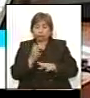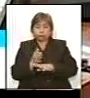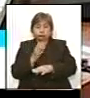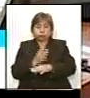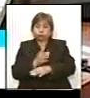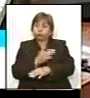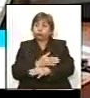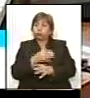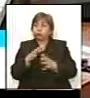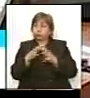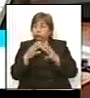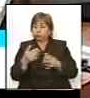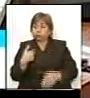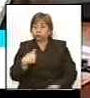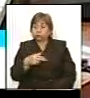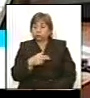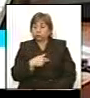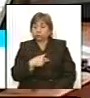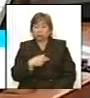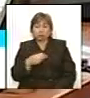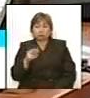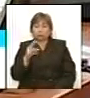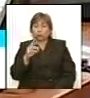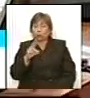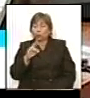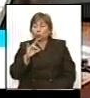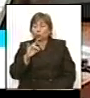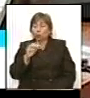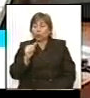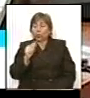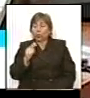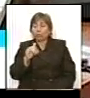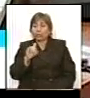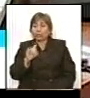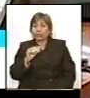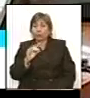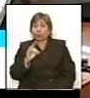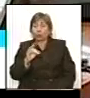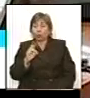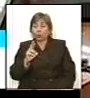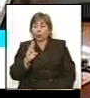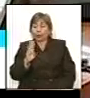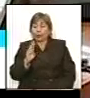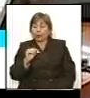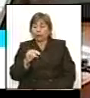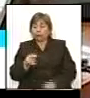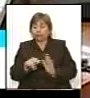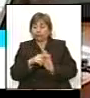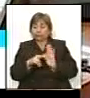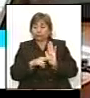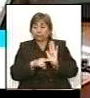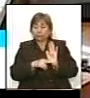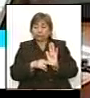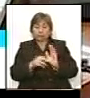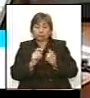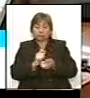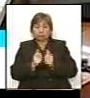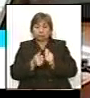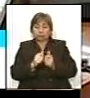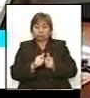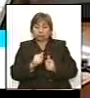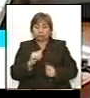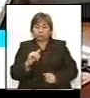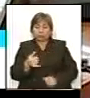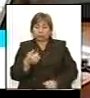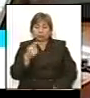avanzados, nosotros en el ámbito rural y urbano, a colación de la norma, con la modificación